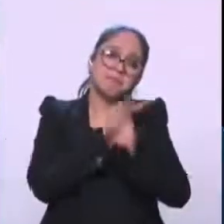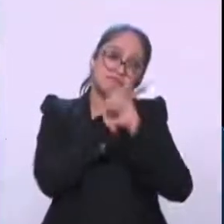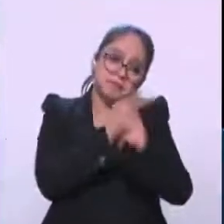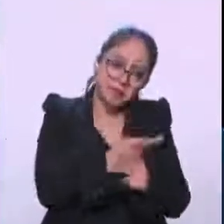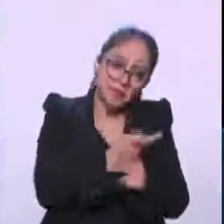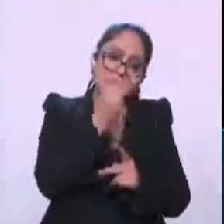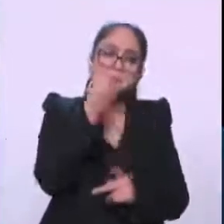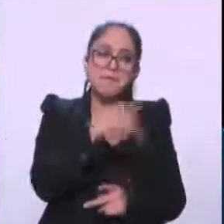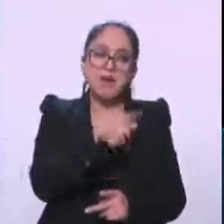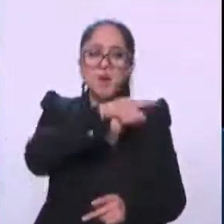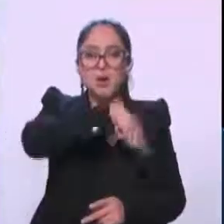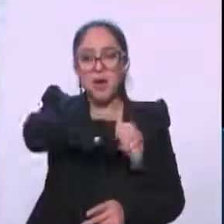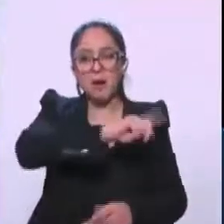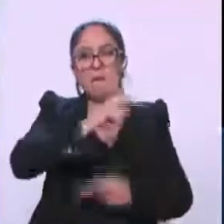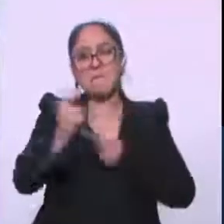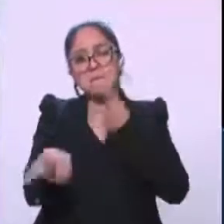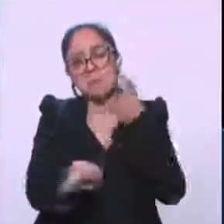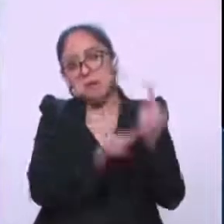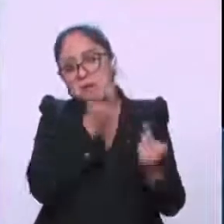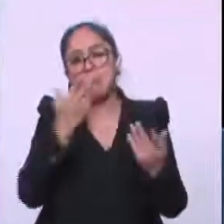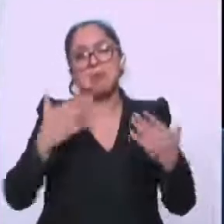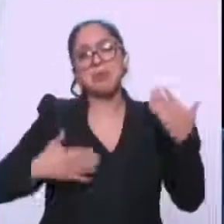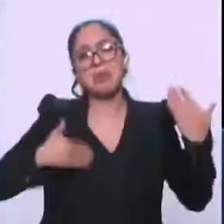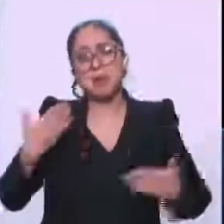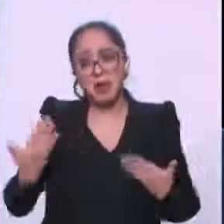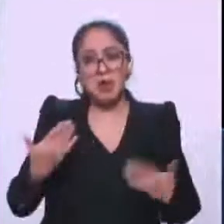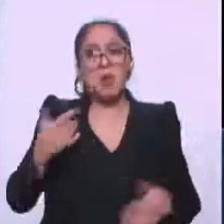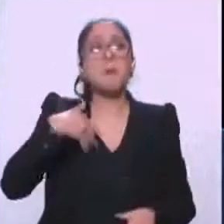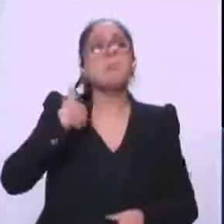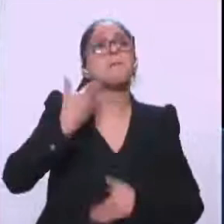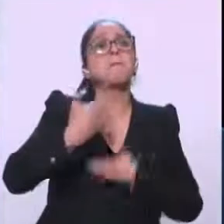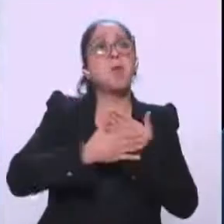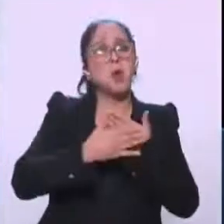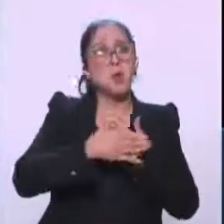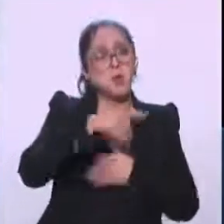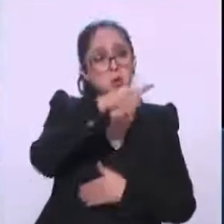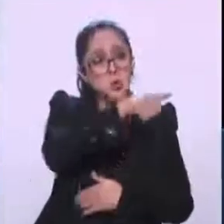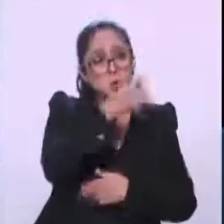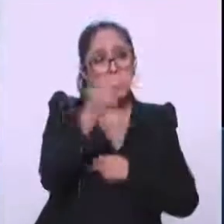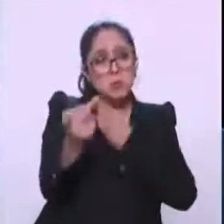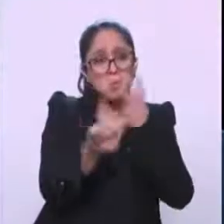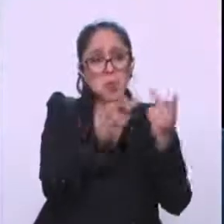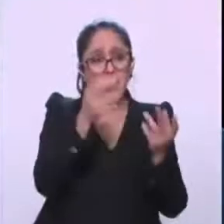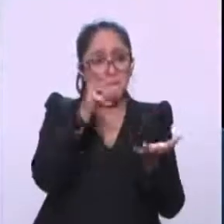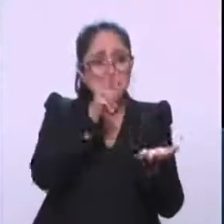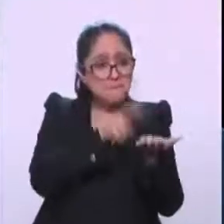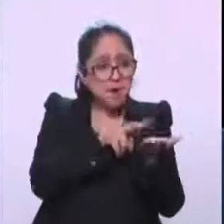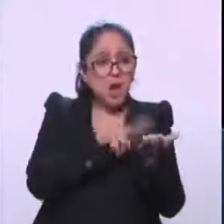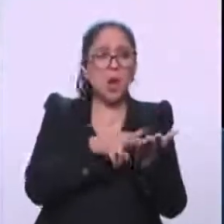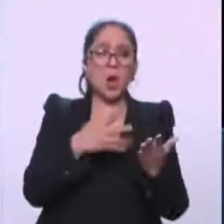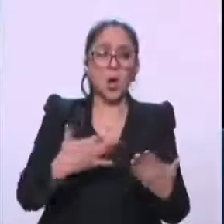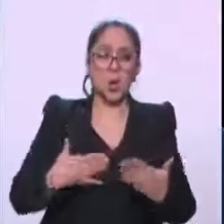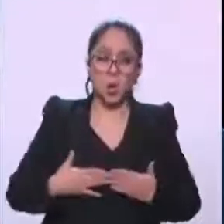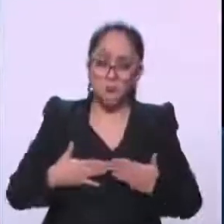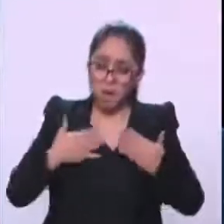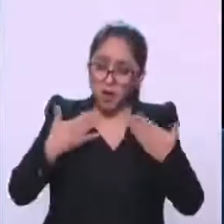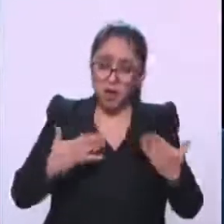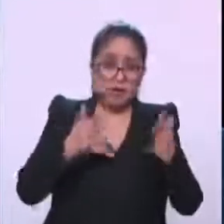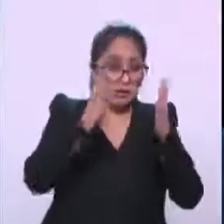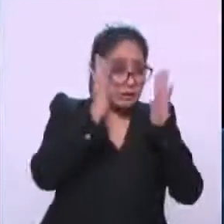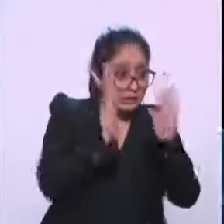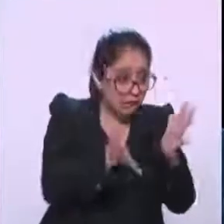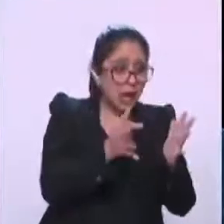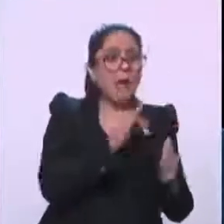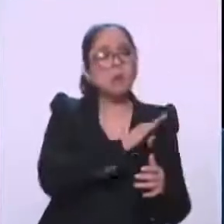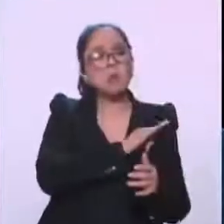estos ejercicios. Francisco, pues esperamos los tuyos con mucho más validez y confiabilidad. Cuando los tengas, por favor, venoslos a contar.